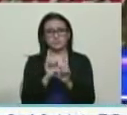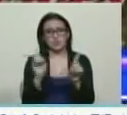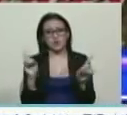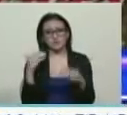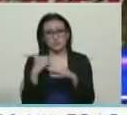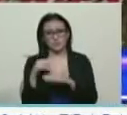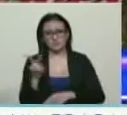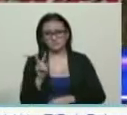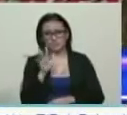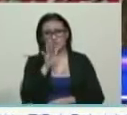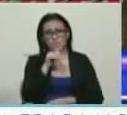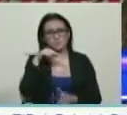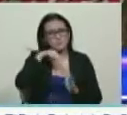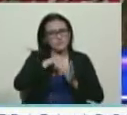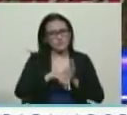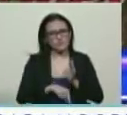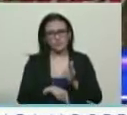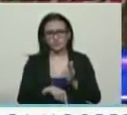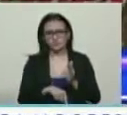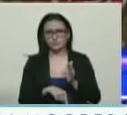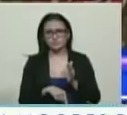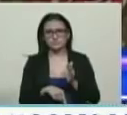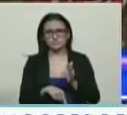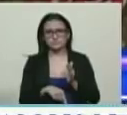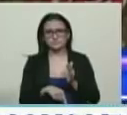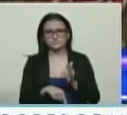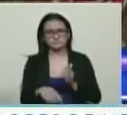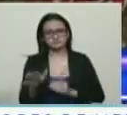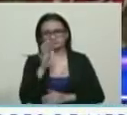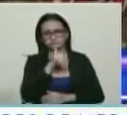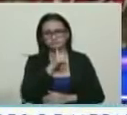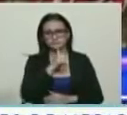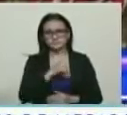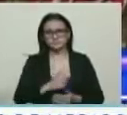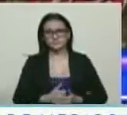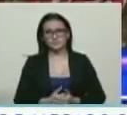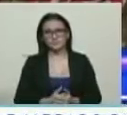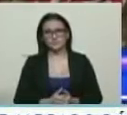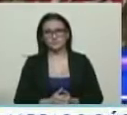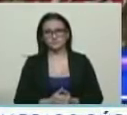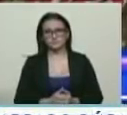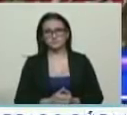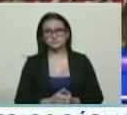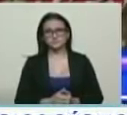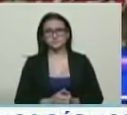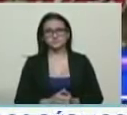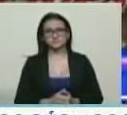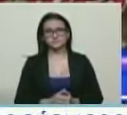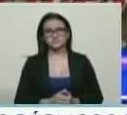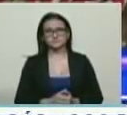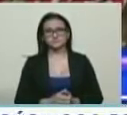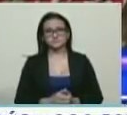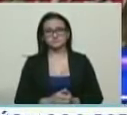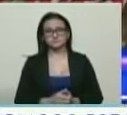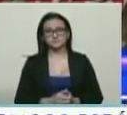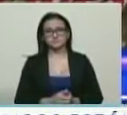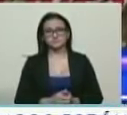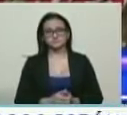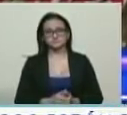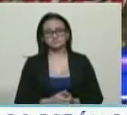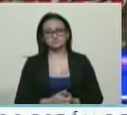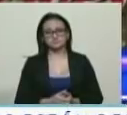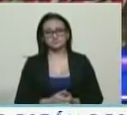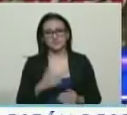democrático profundo como el que estamos escribiendo nuestras páginas gloriosas en